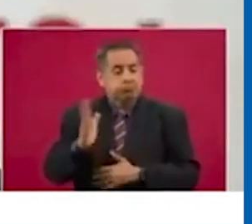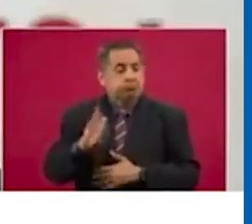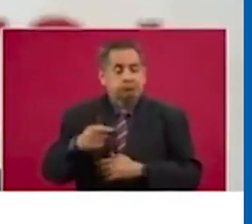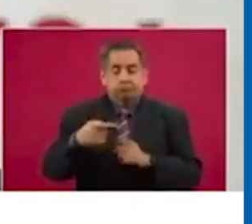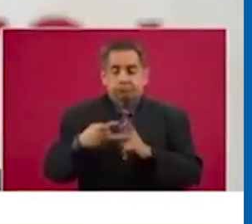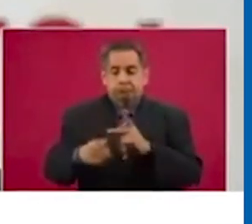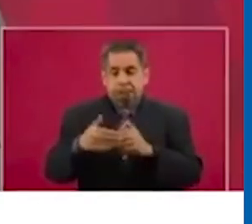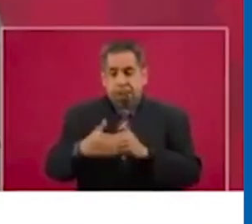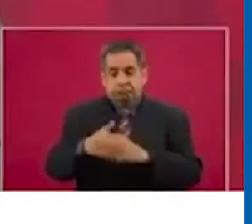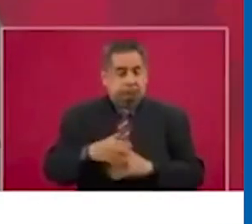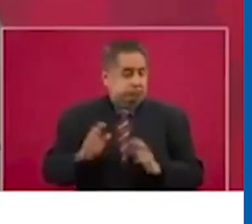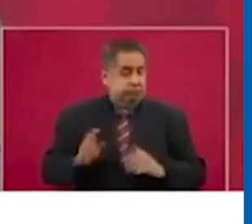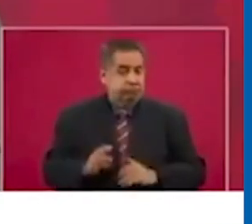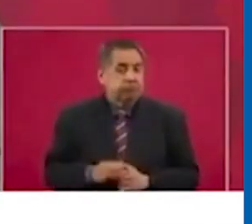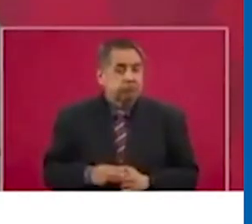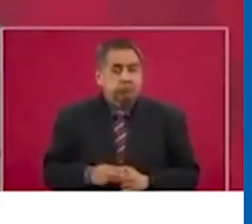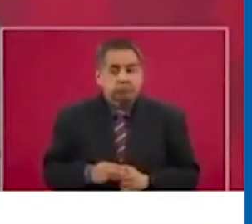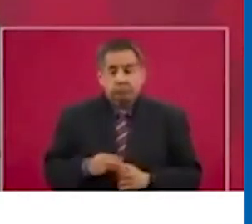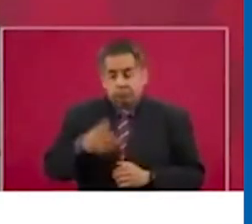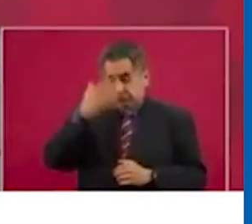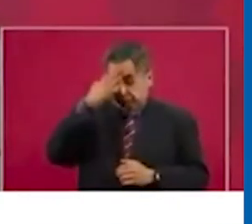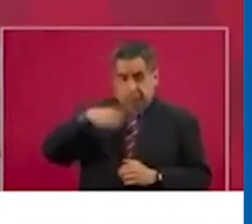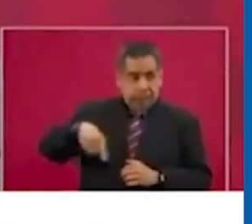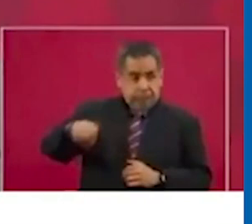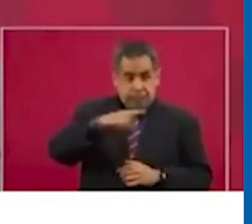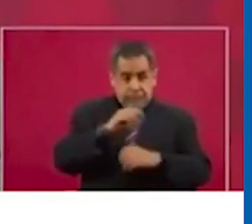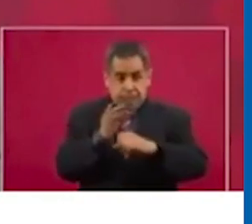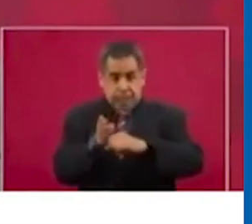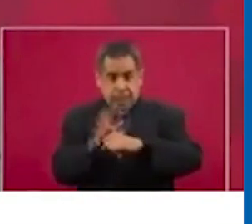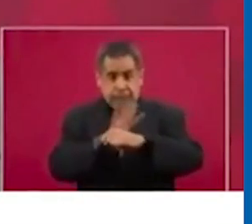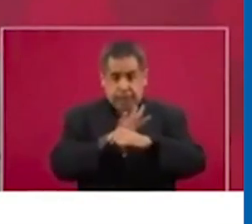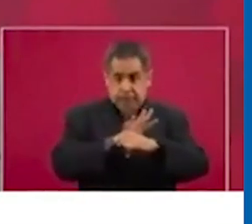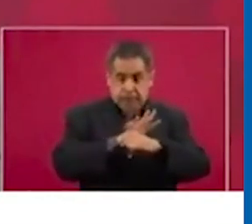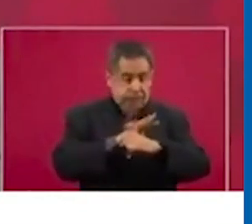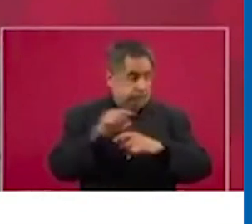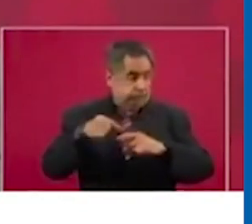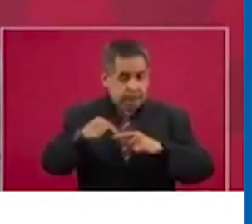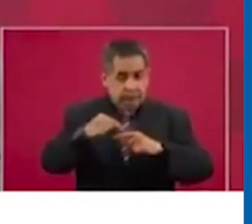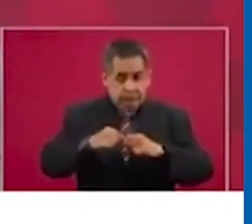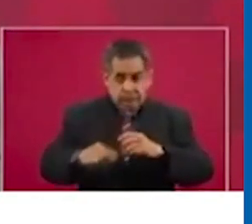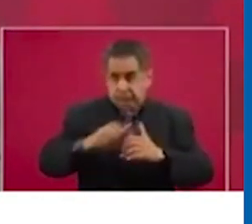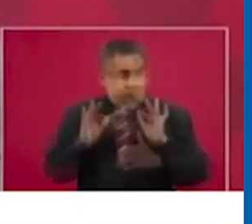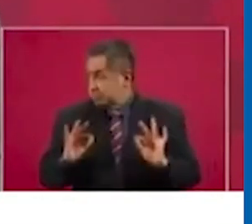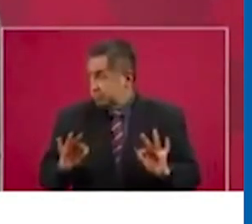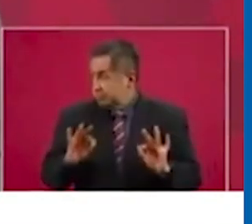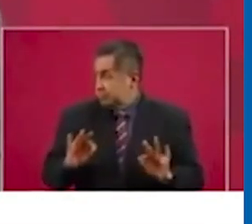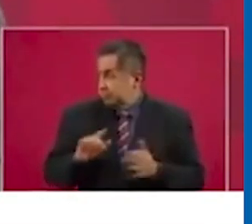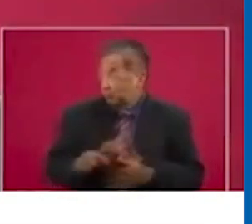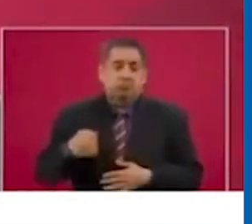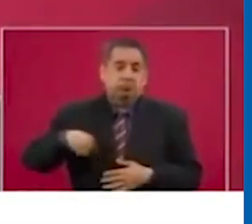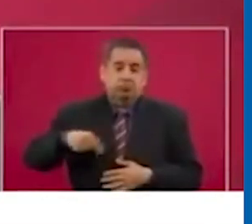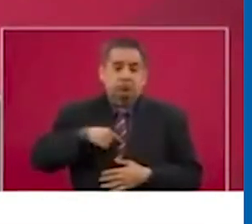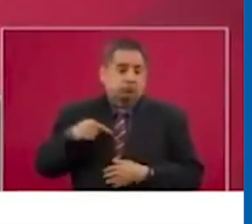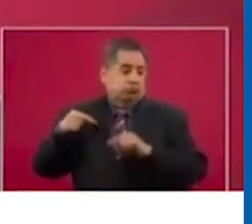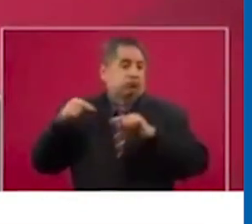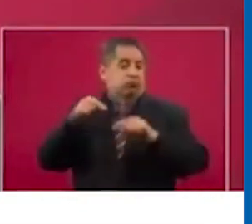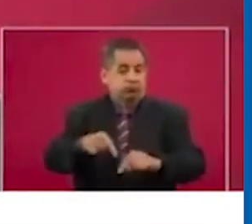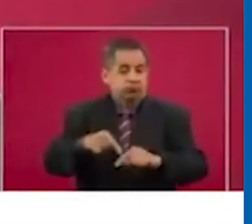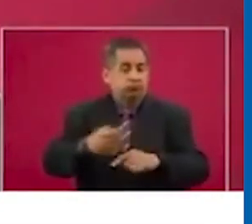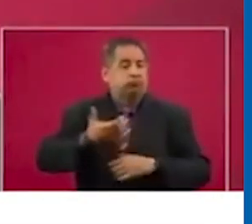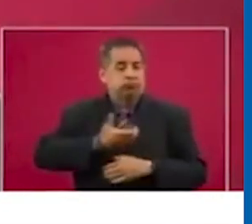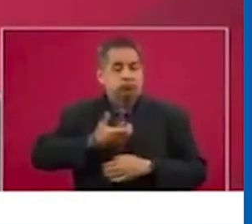Cuando termine de padecerse por la pandemia, vamos a estar